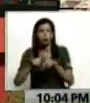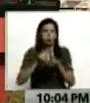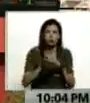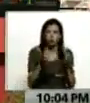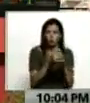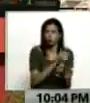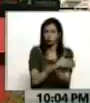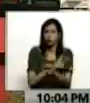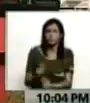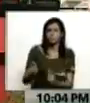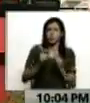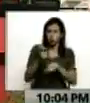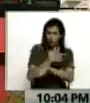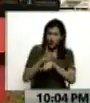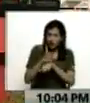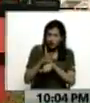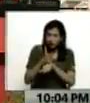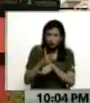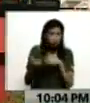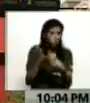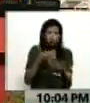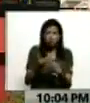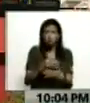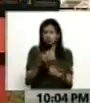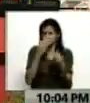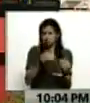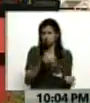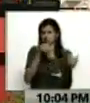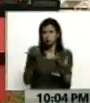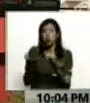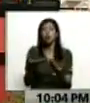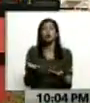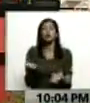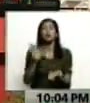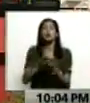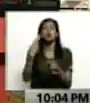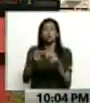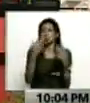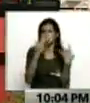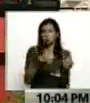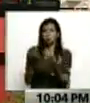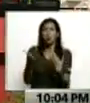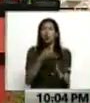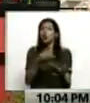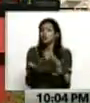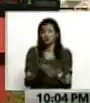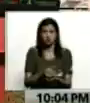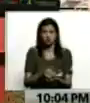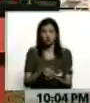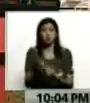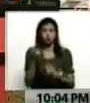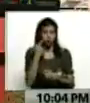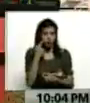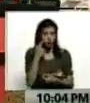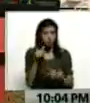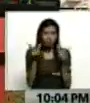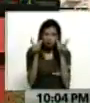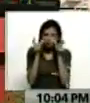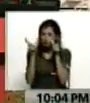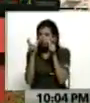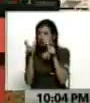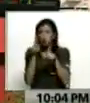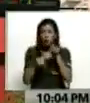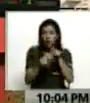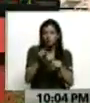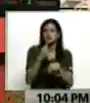años les temblará el pulso para matar a niños ellos no se lo juro que no Uno escucha uno escucha